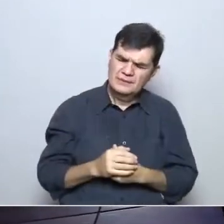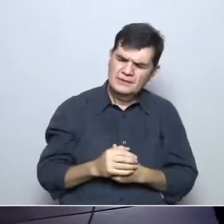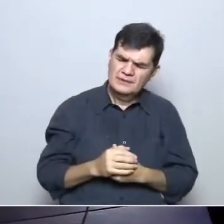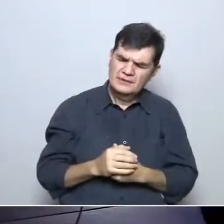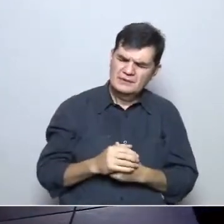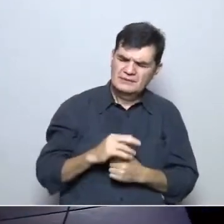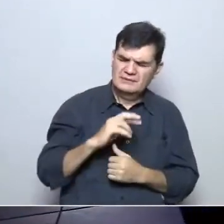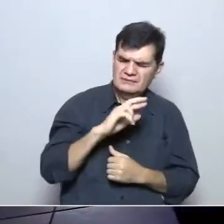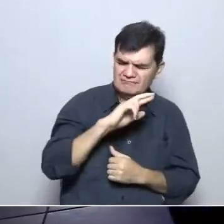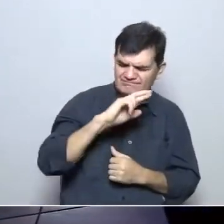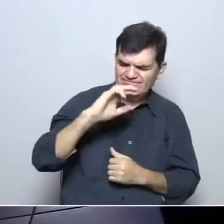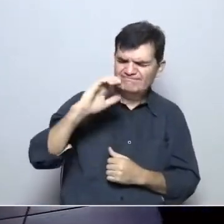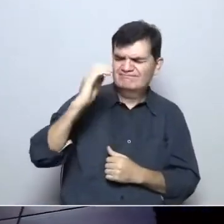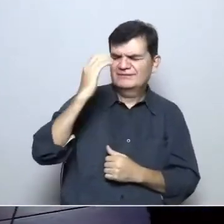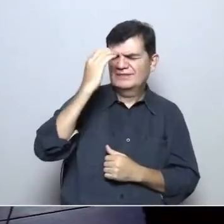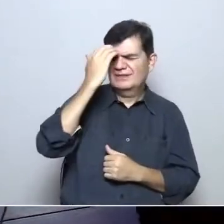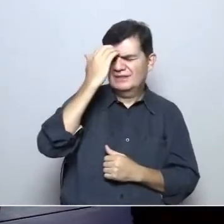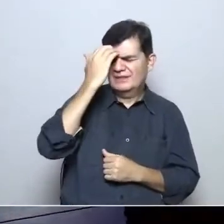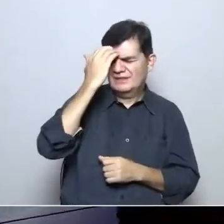y